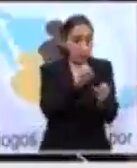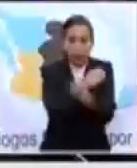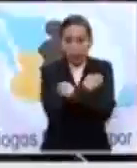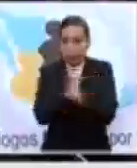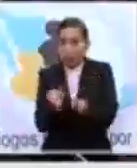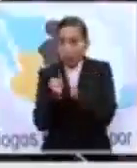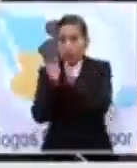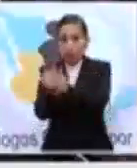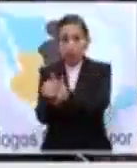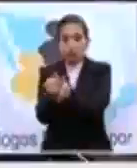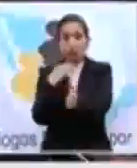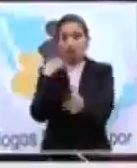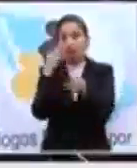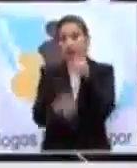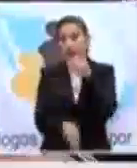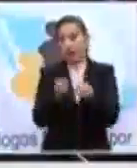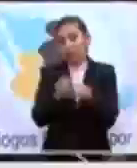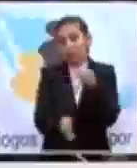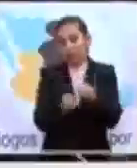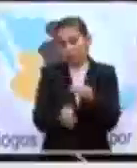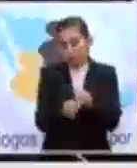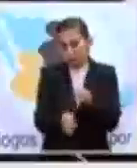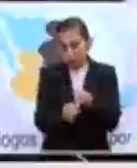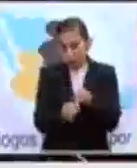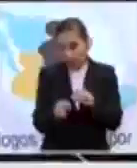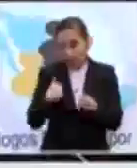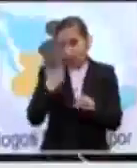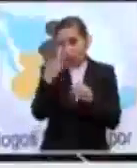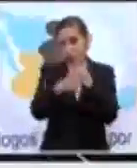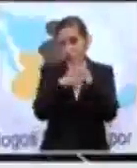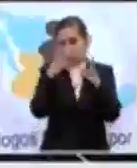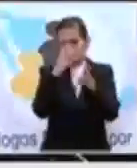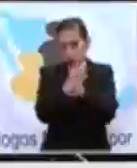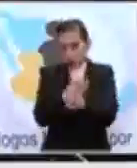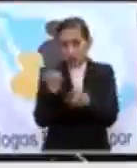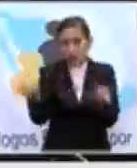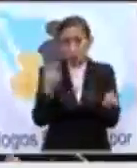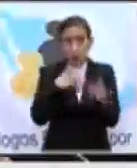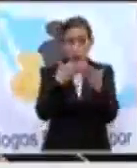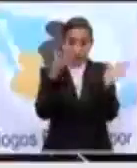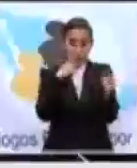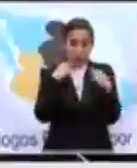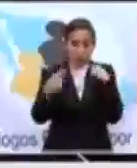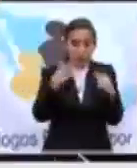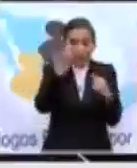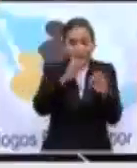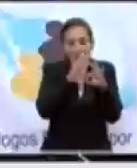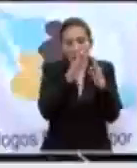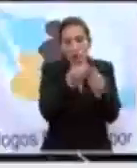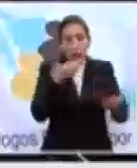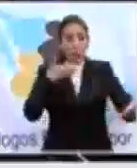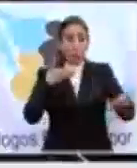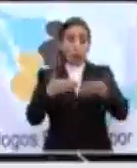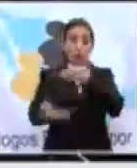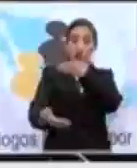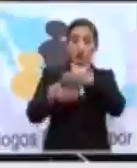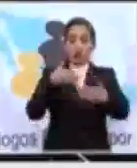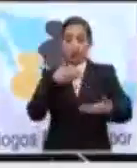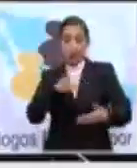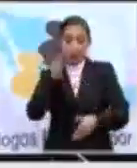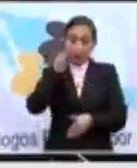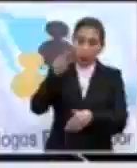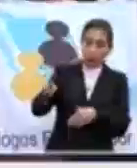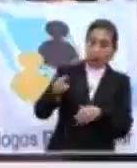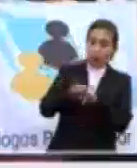educación. Finalmente, yo creo que lo que está aquí, un punto para abrir a debate, es este modelo de modernización que vio el